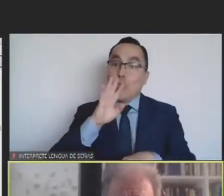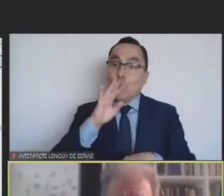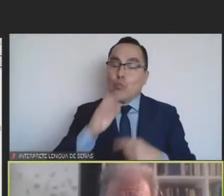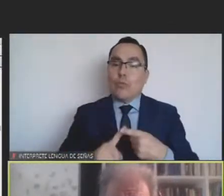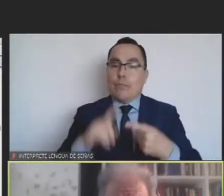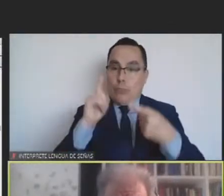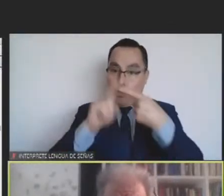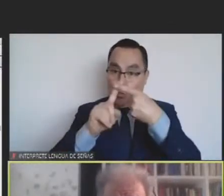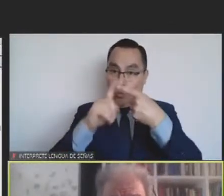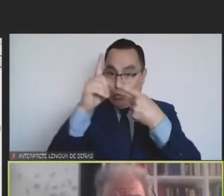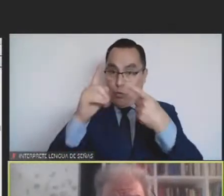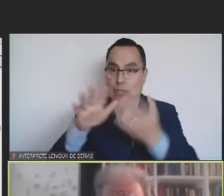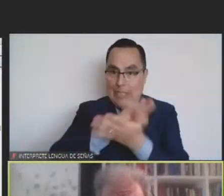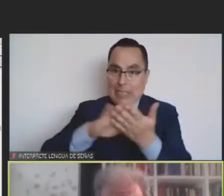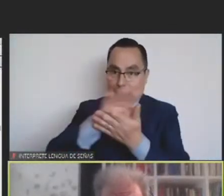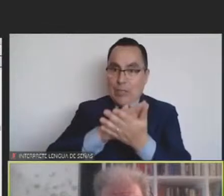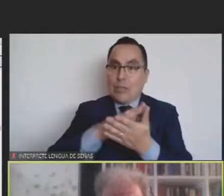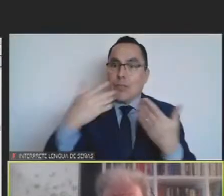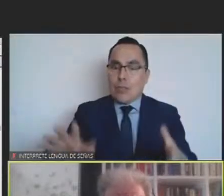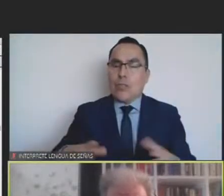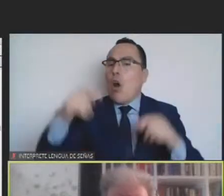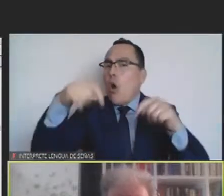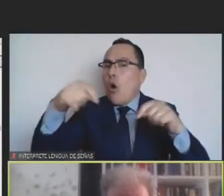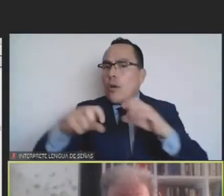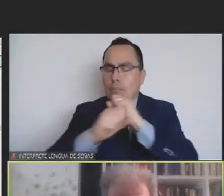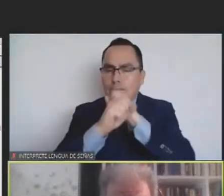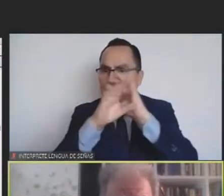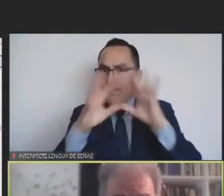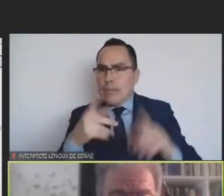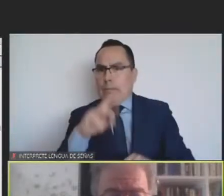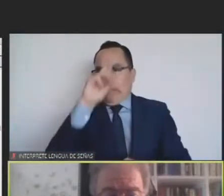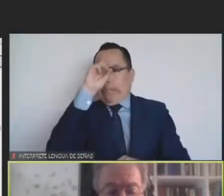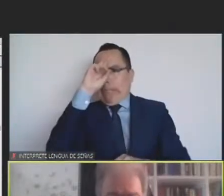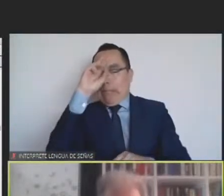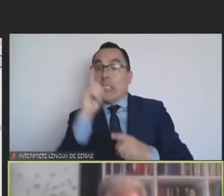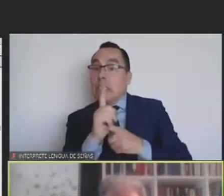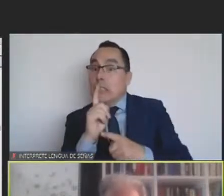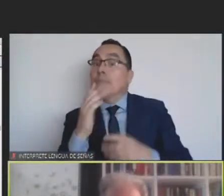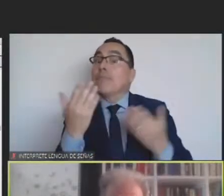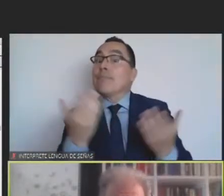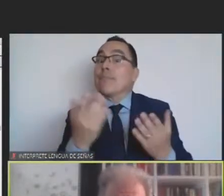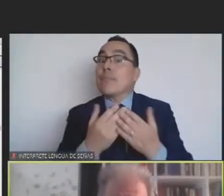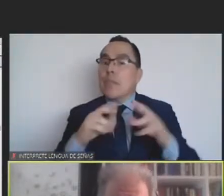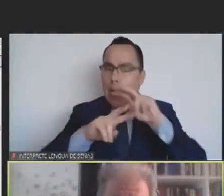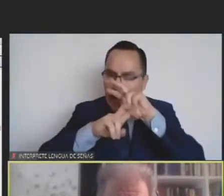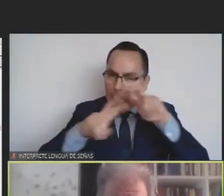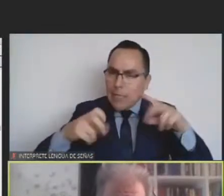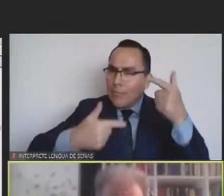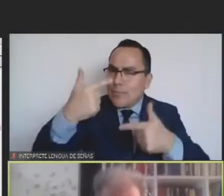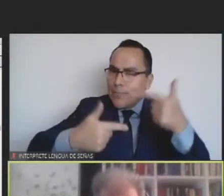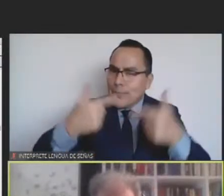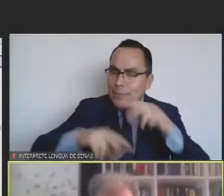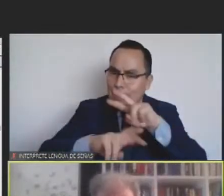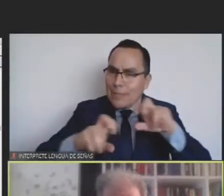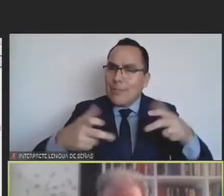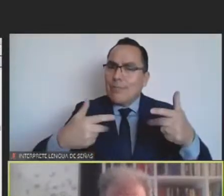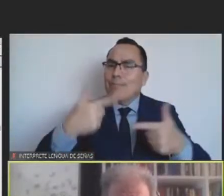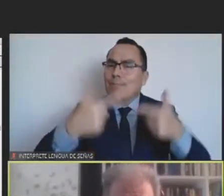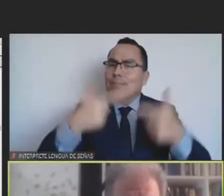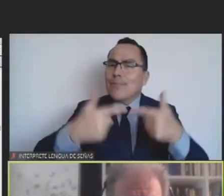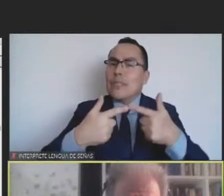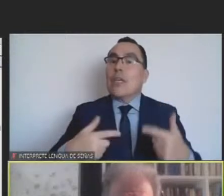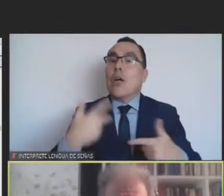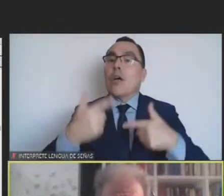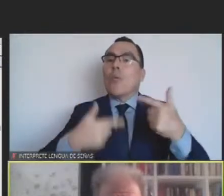ejemplo concreto. El fenómeno, uno de los fenómenos interesantes, en mi juicio, de varios analistas políticos de lo que ha sido la política